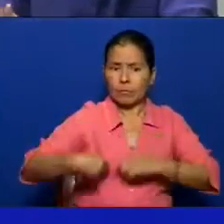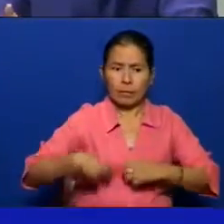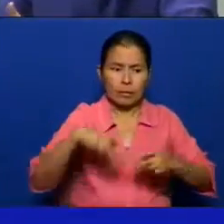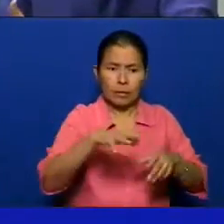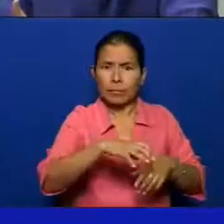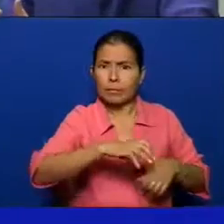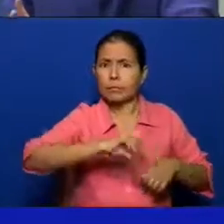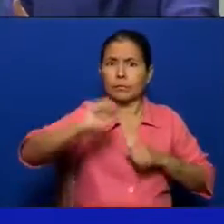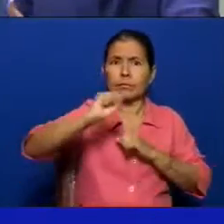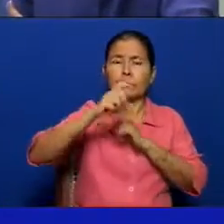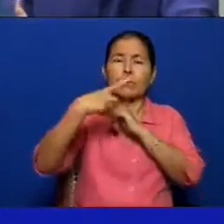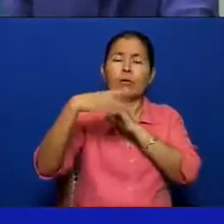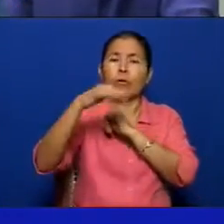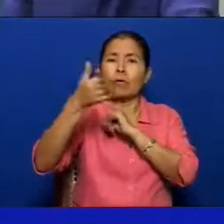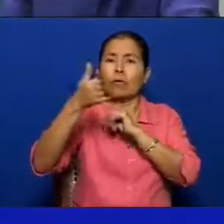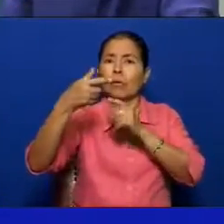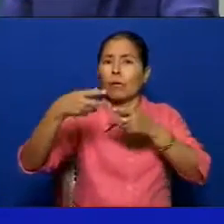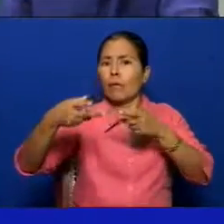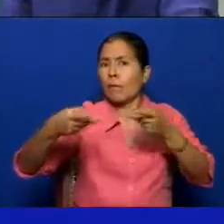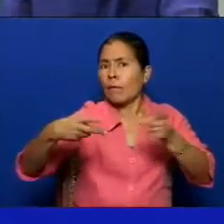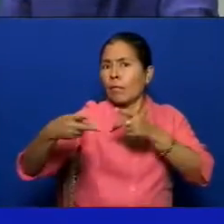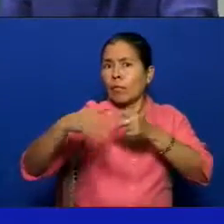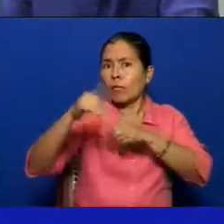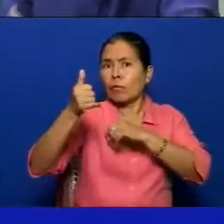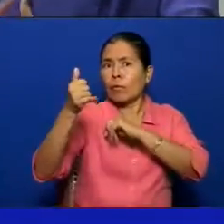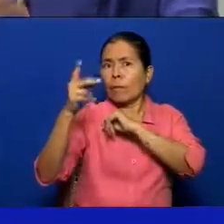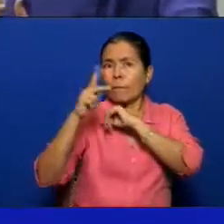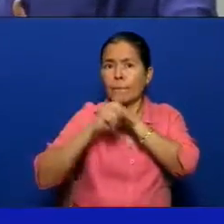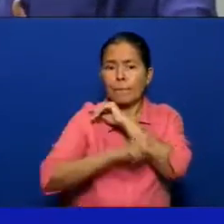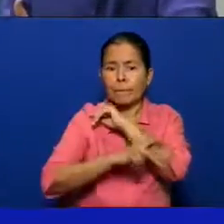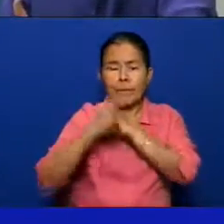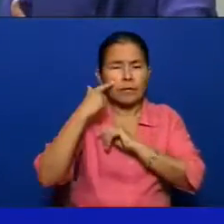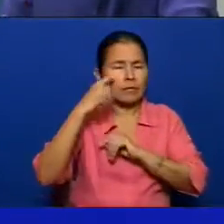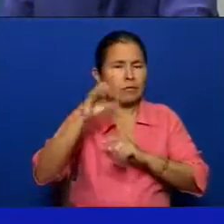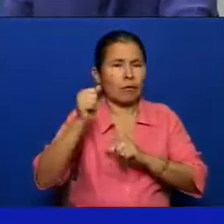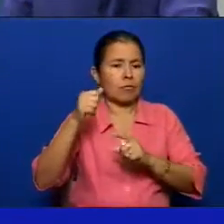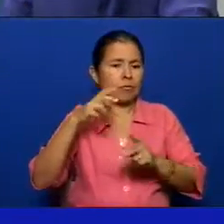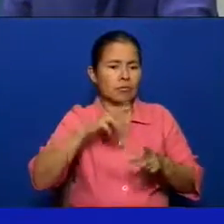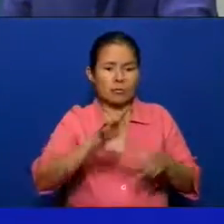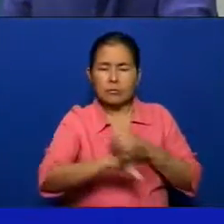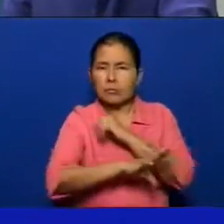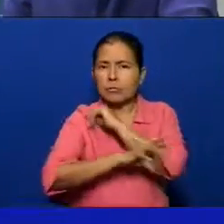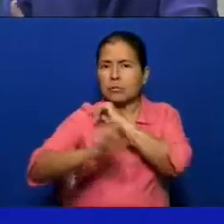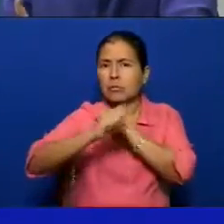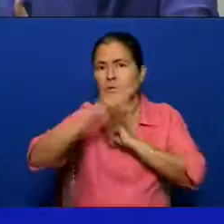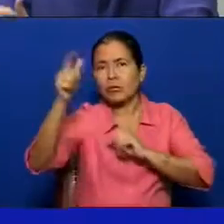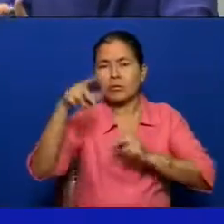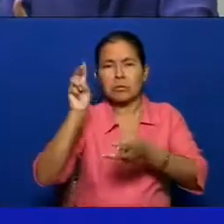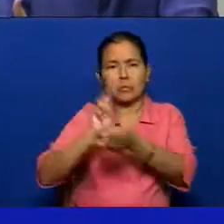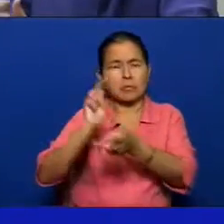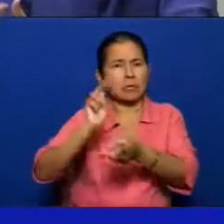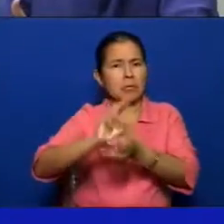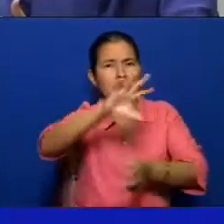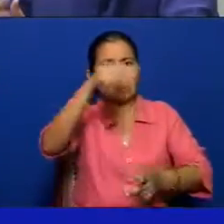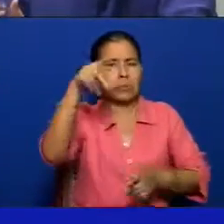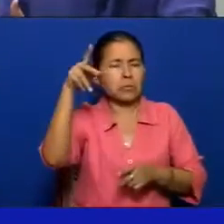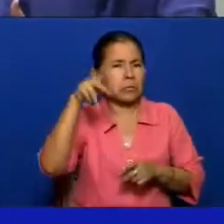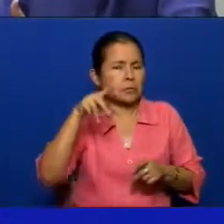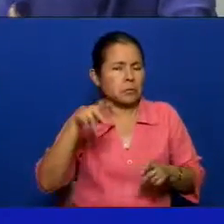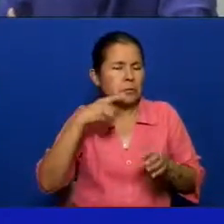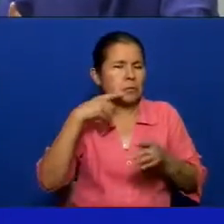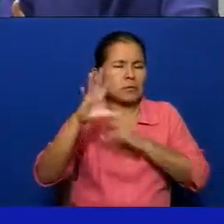vendido, canjeado, no puedan haber víctimas de explotación sexual. Esta ley previene, prohíbe